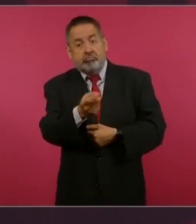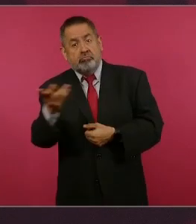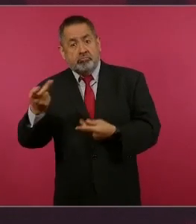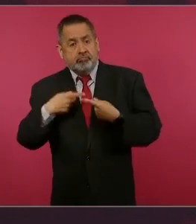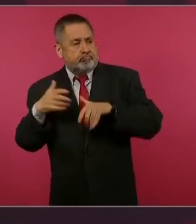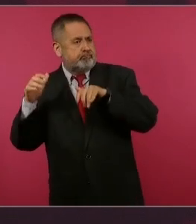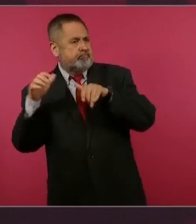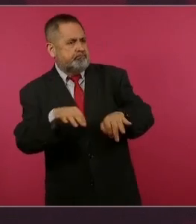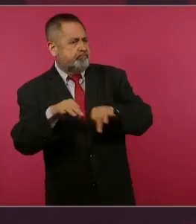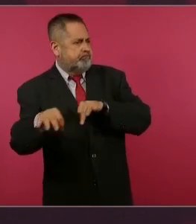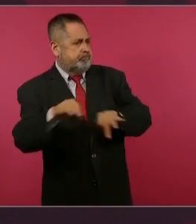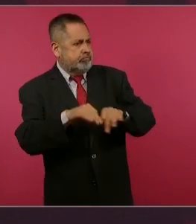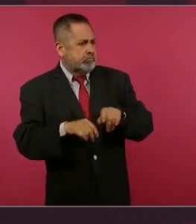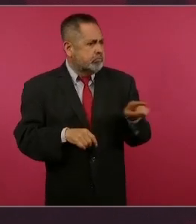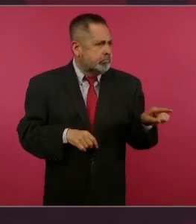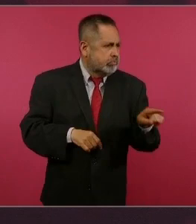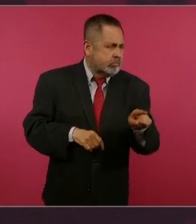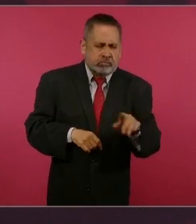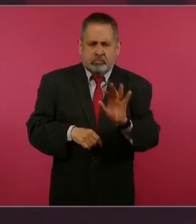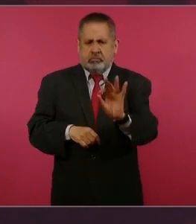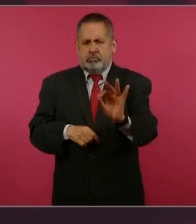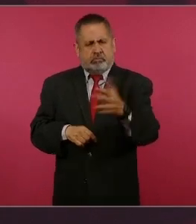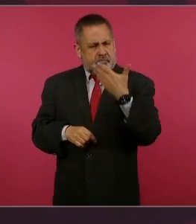empleos, producen,